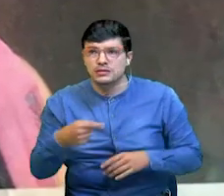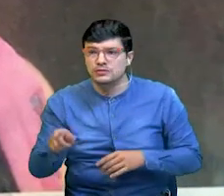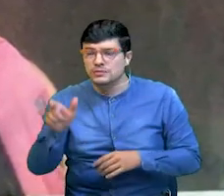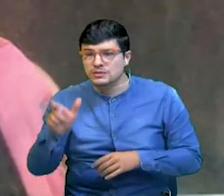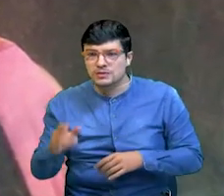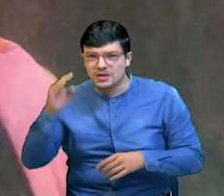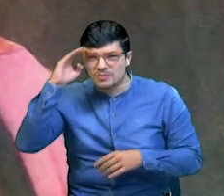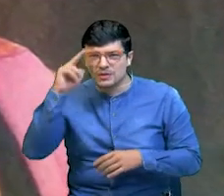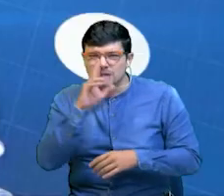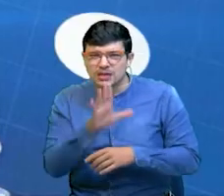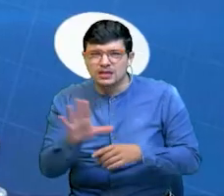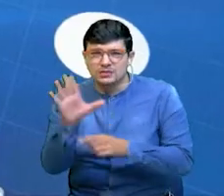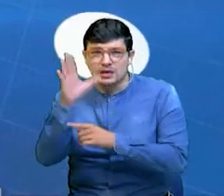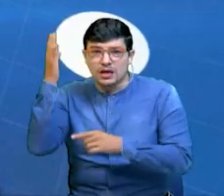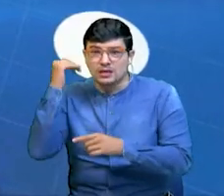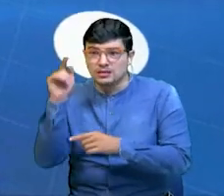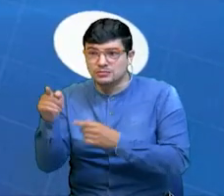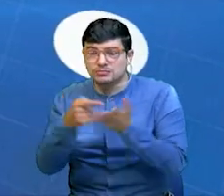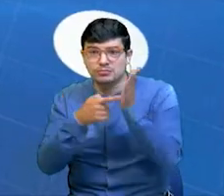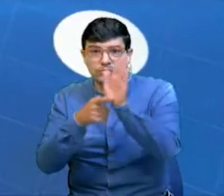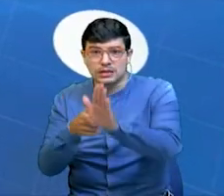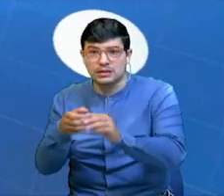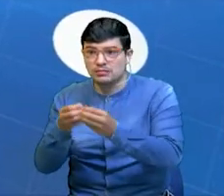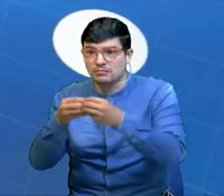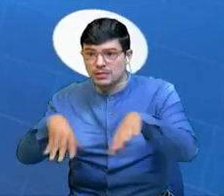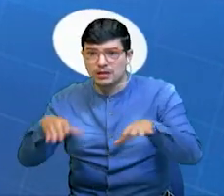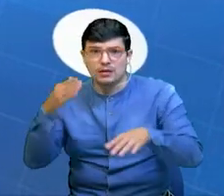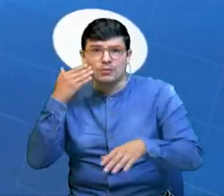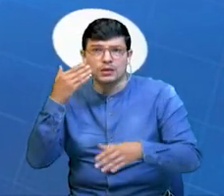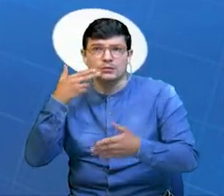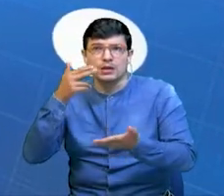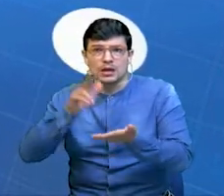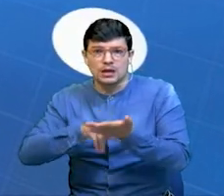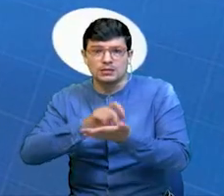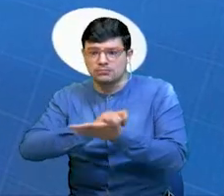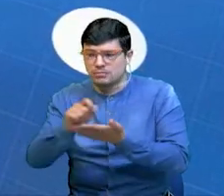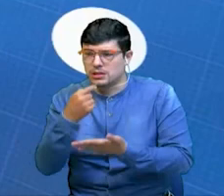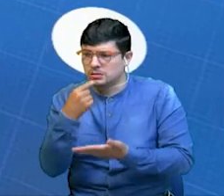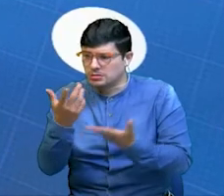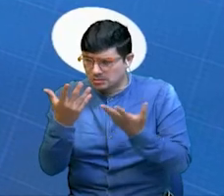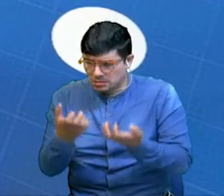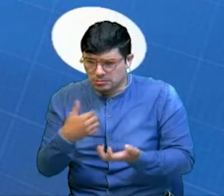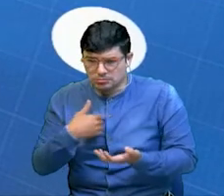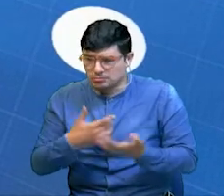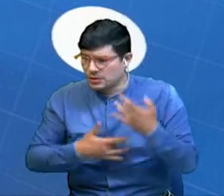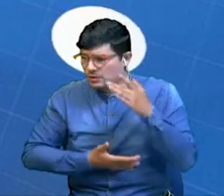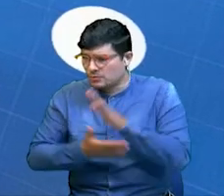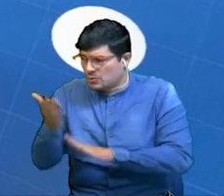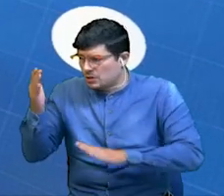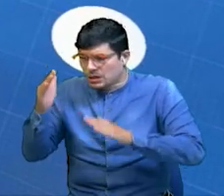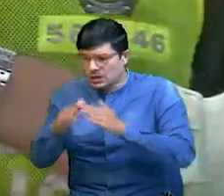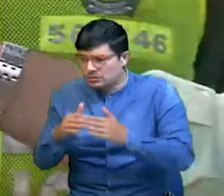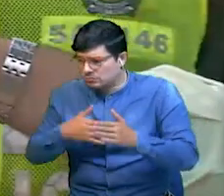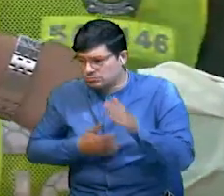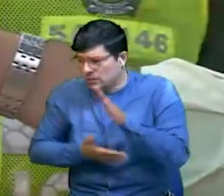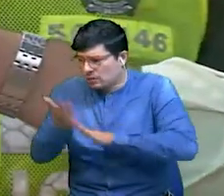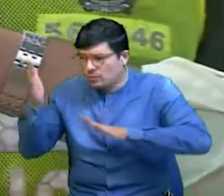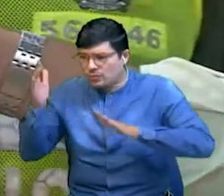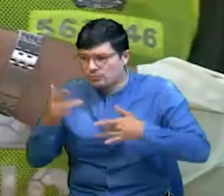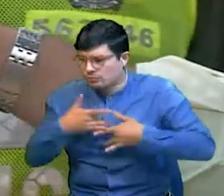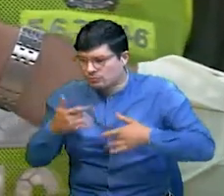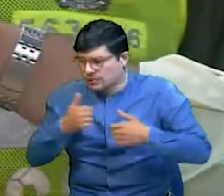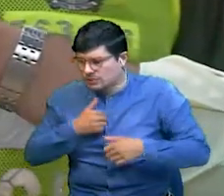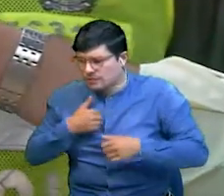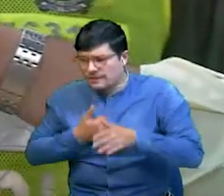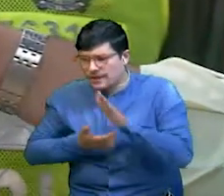policía la menor que había sido reportada como desaparecida dejó por escrito su intención de irse voluntariamente de la casa bueno ya hay